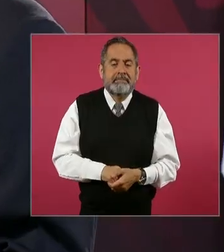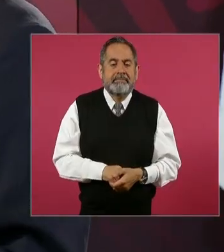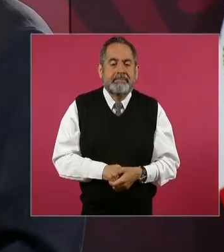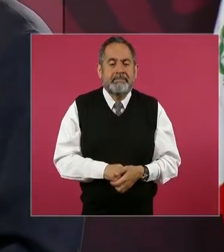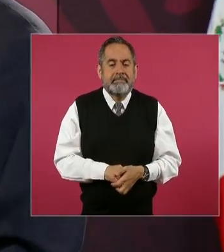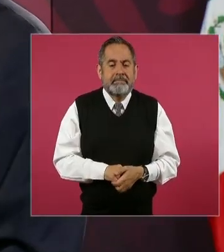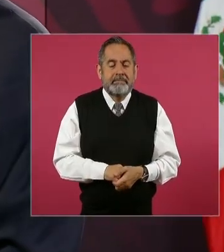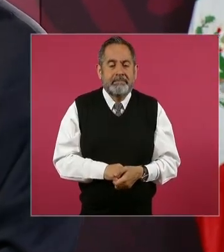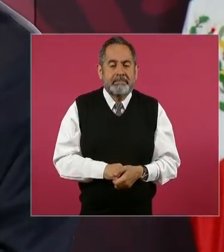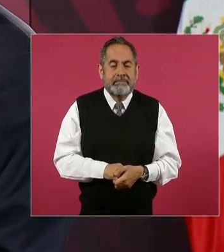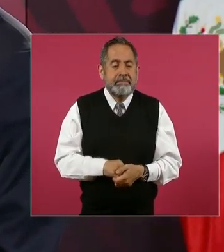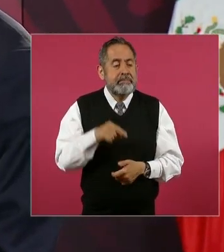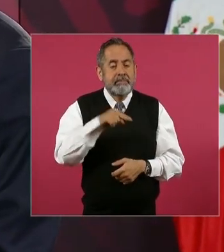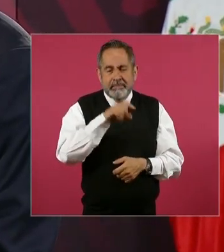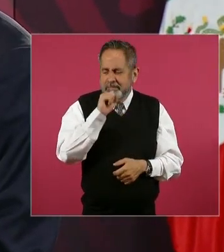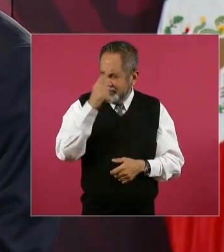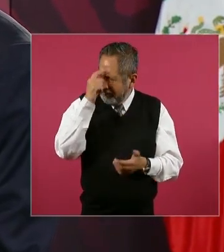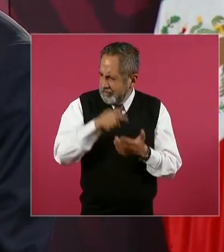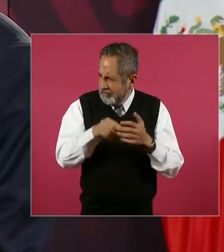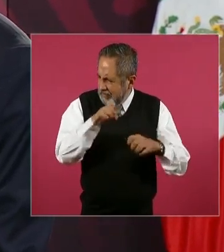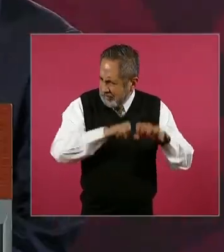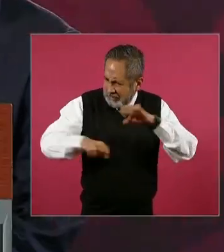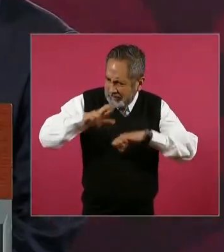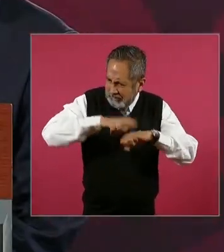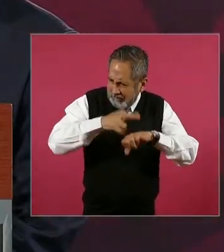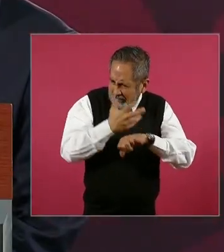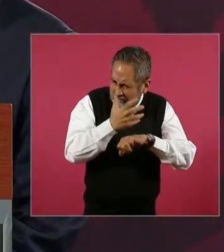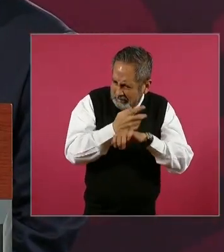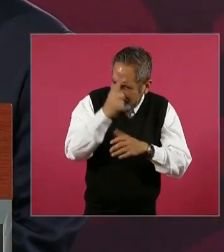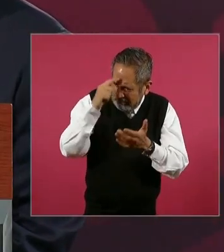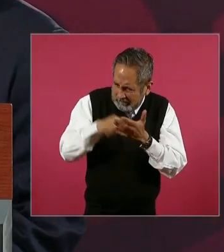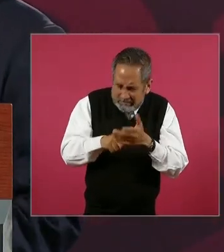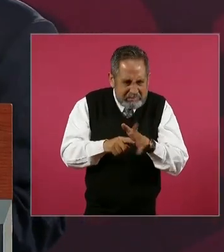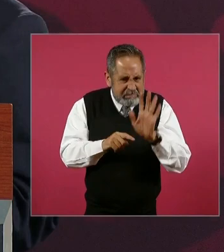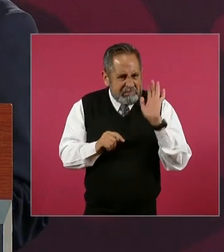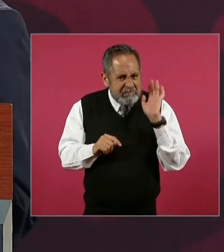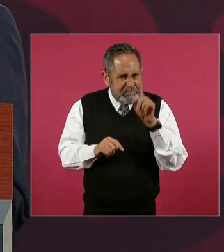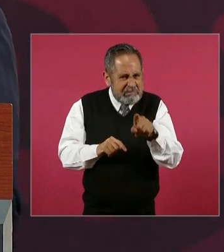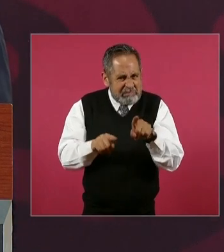gobierno embajador creo que en Estados Unidos no